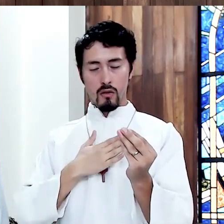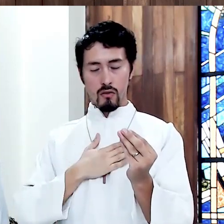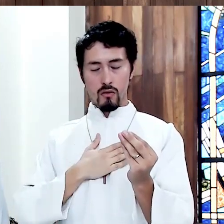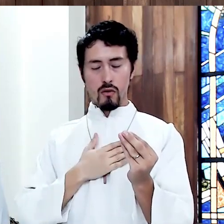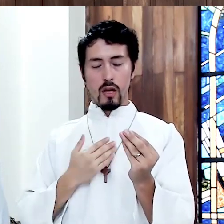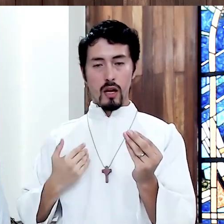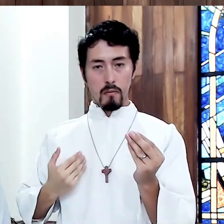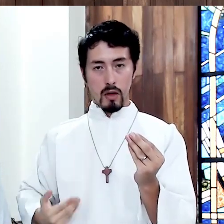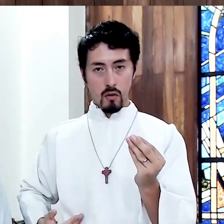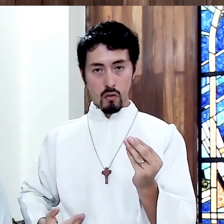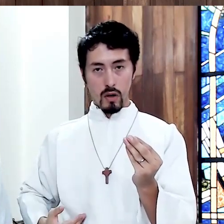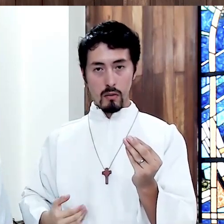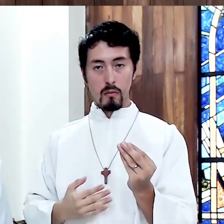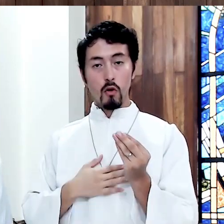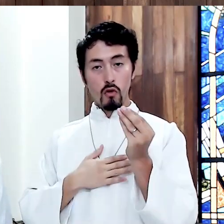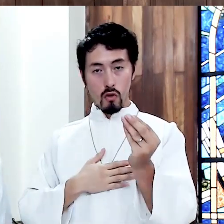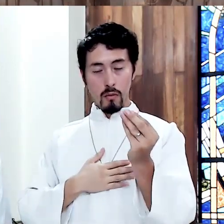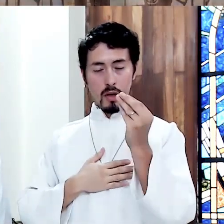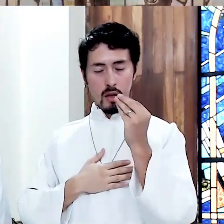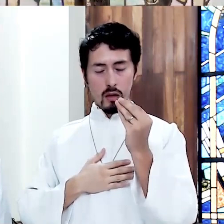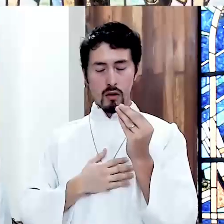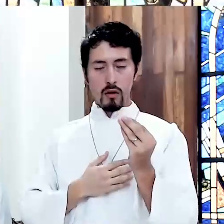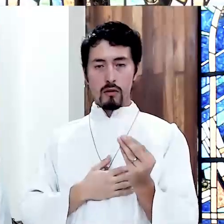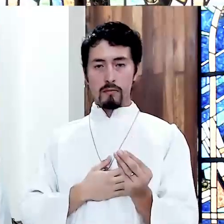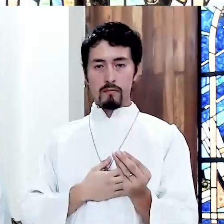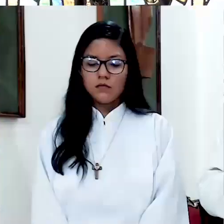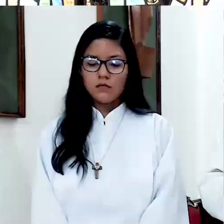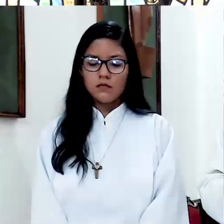entregado por ustedes.